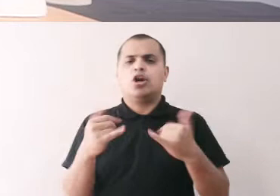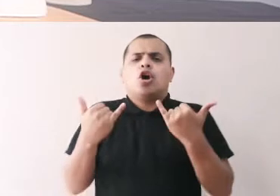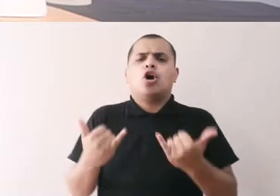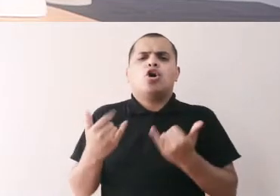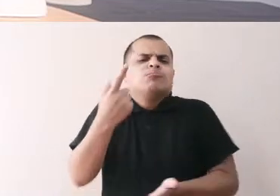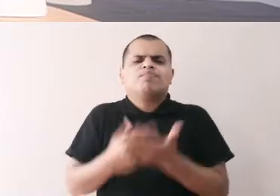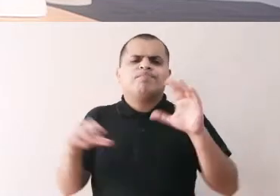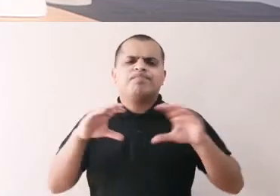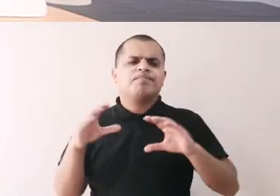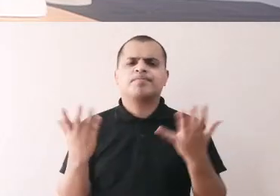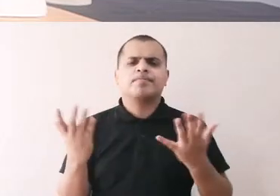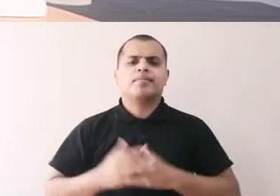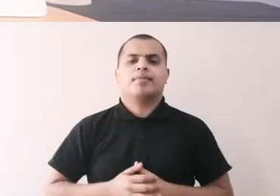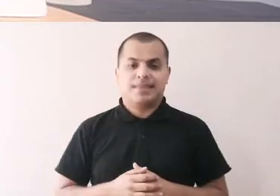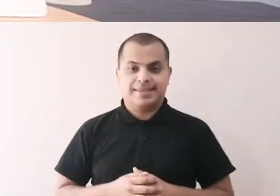día de hoy